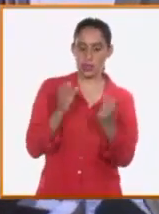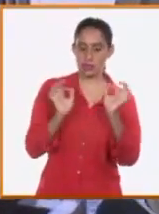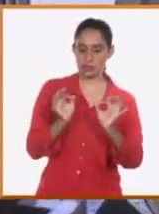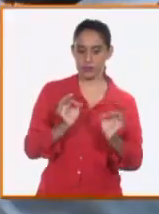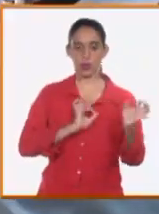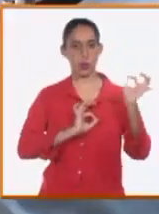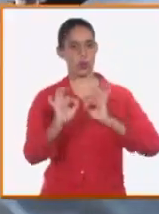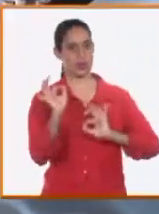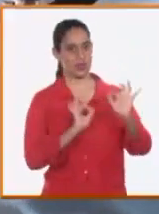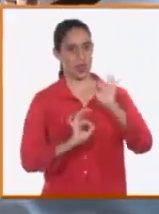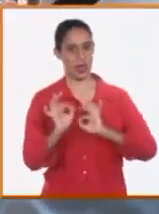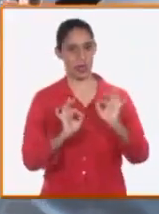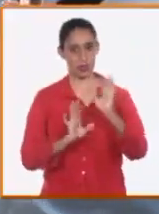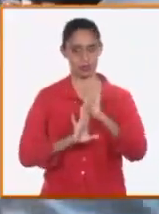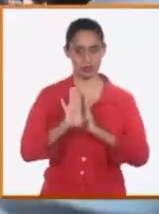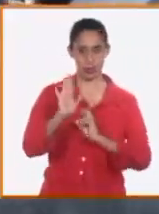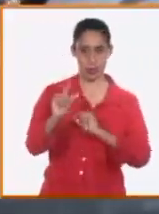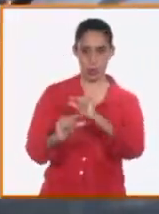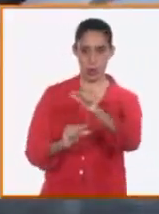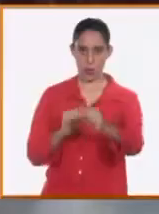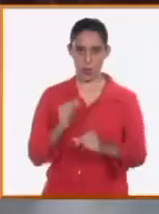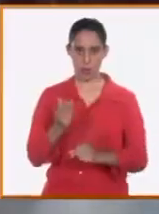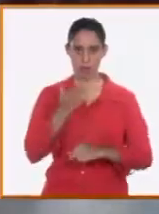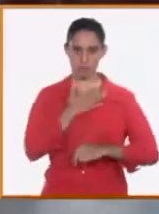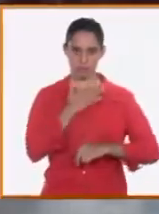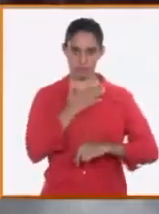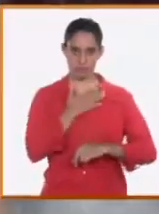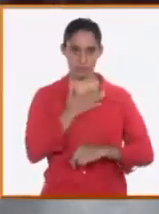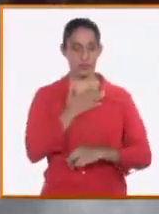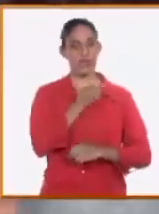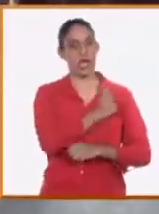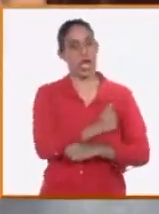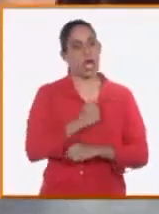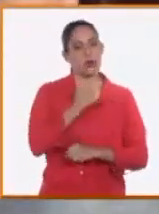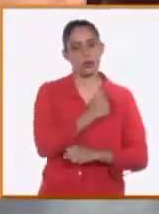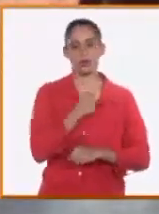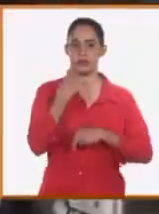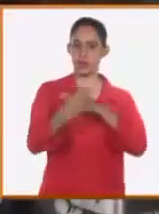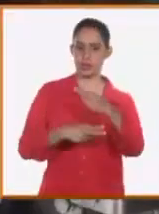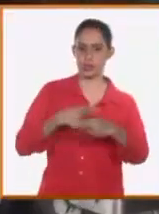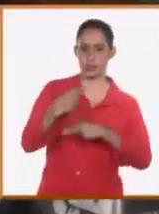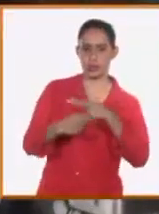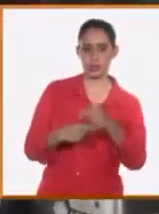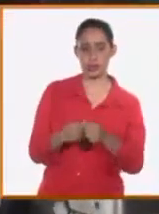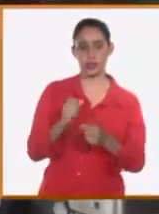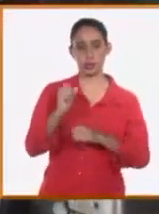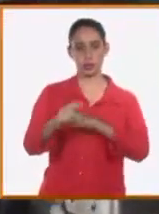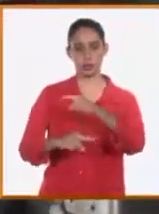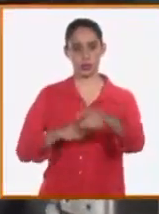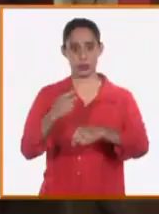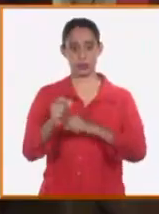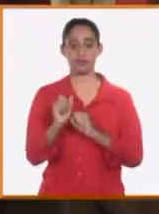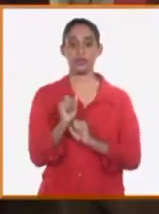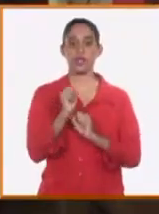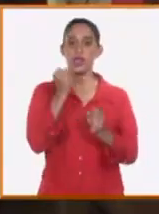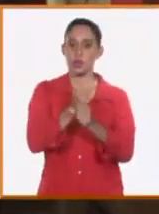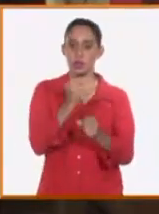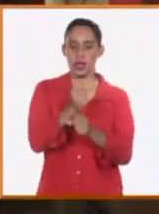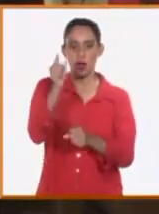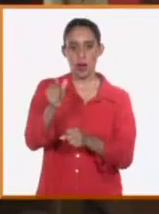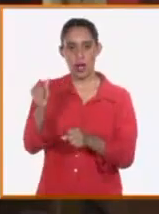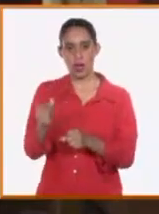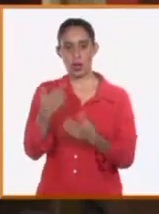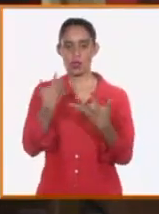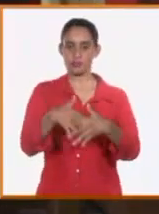seguir enriqueciéndolo. Con un gran sentido de pertenencia y un inmenso amor por el quehacer cotidiano, los trabajadores de la Ronera Central trazan